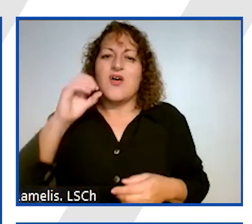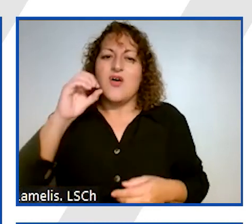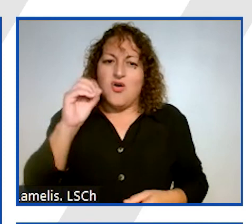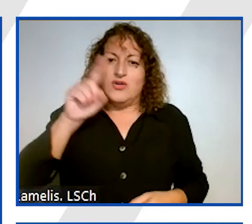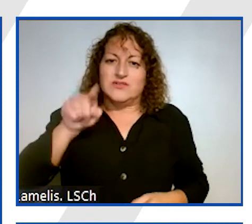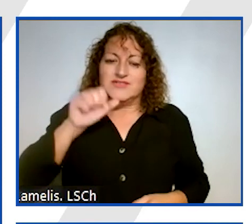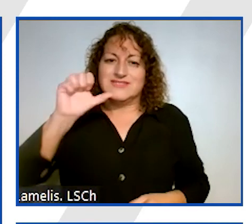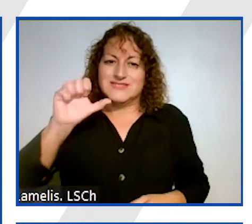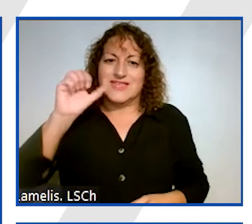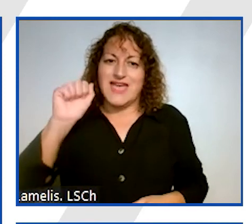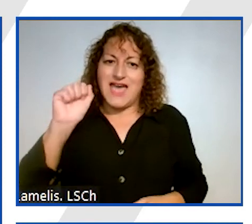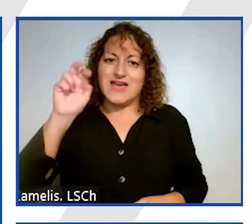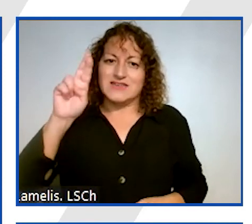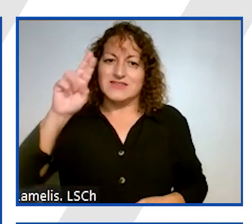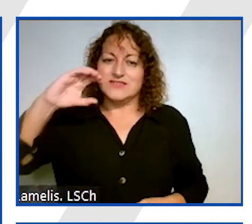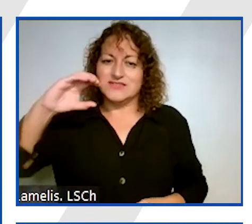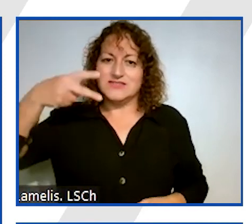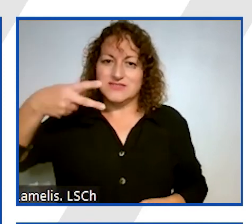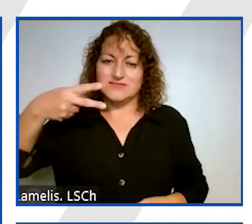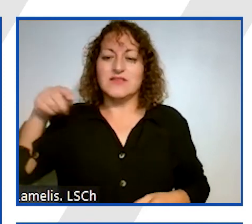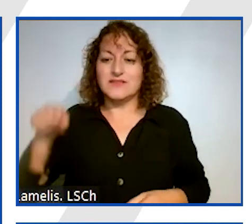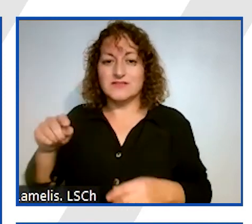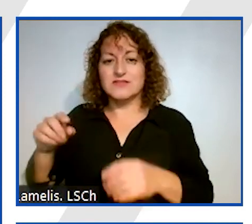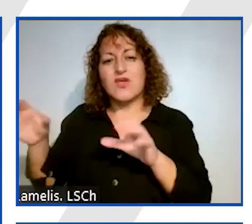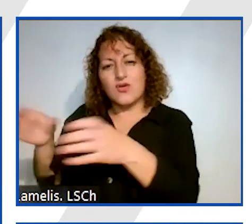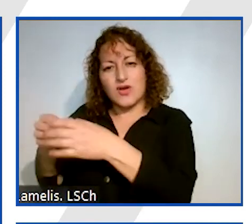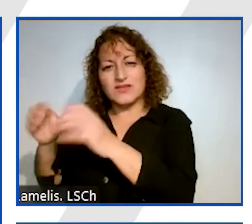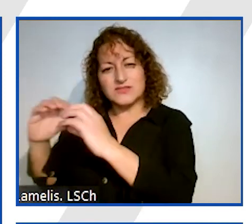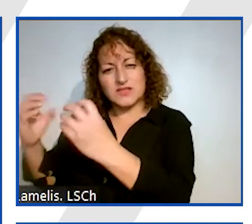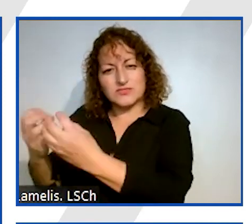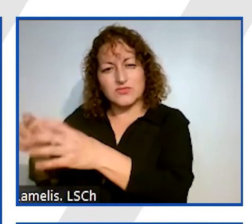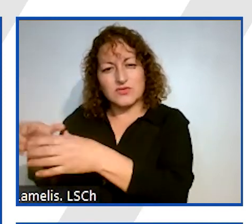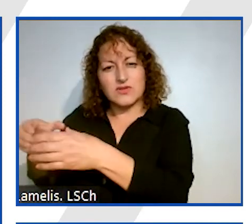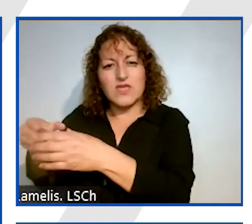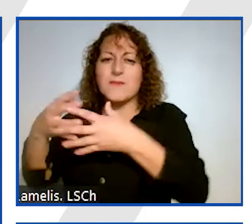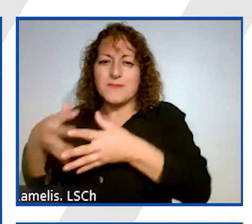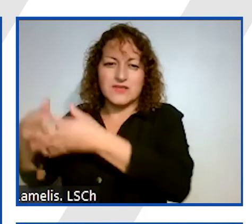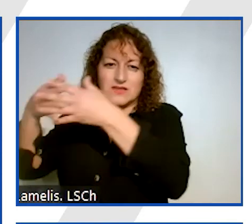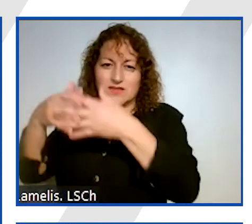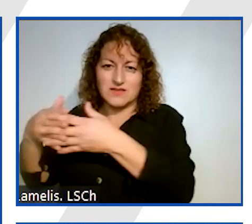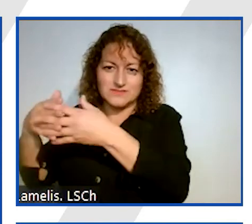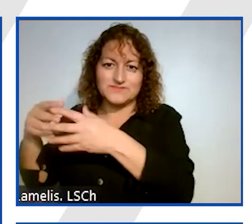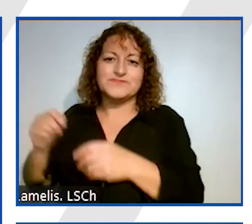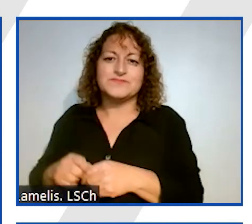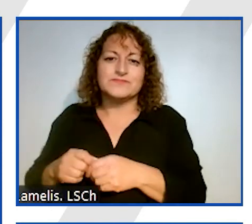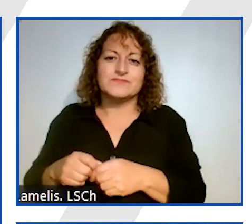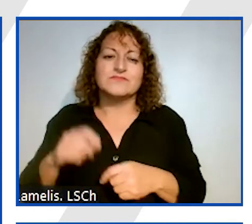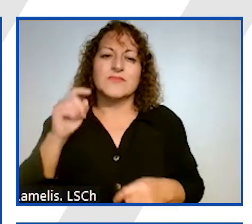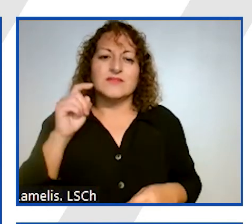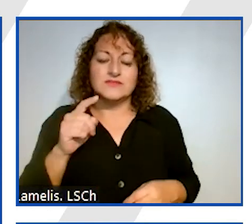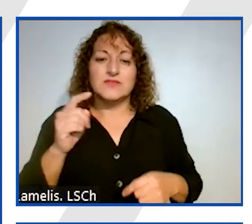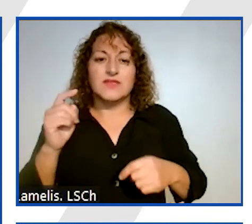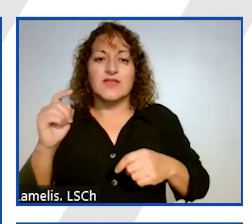una ONG americana, y se marcaron 6 tiburones azules, y este es uno de ellos. Y este